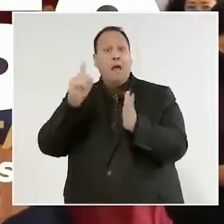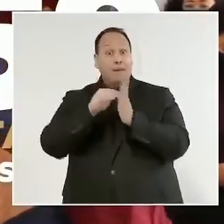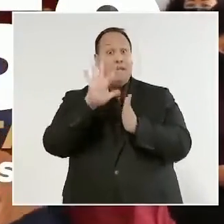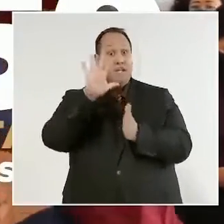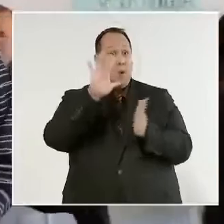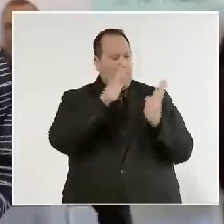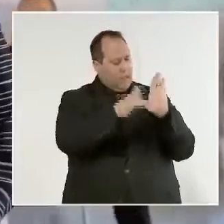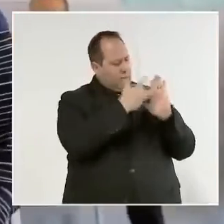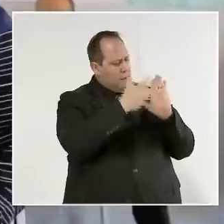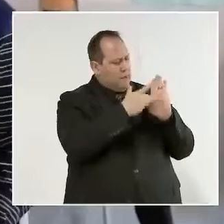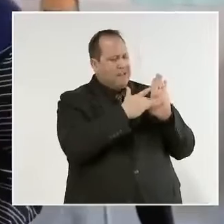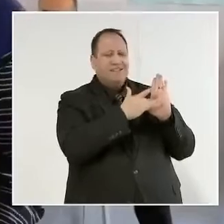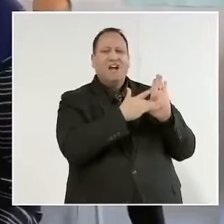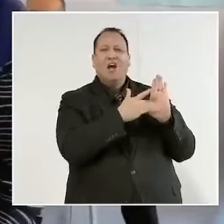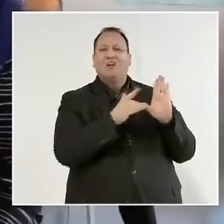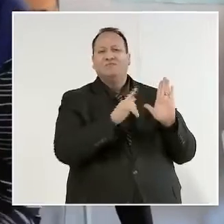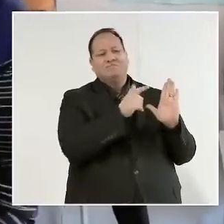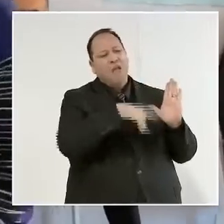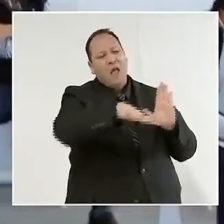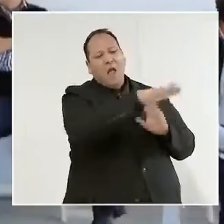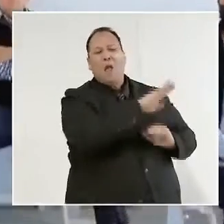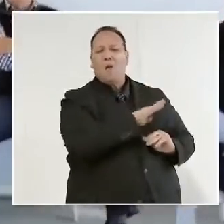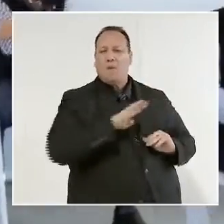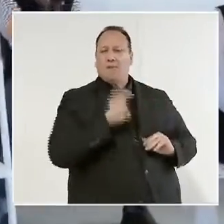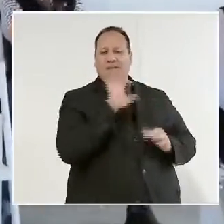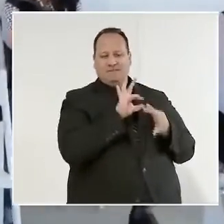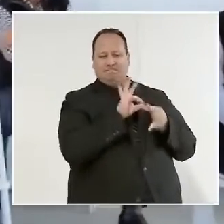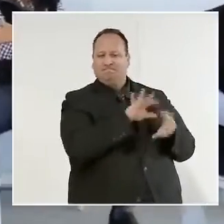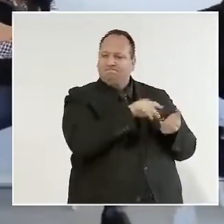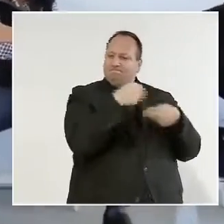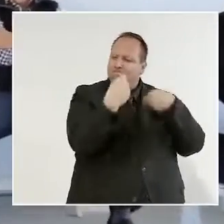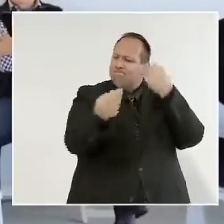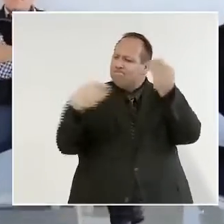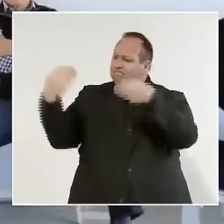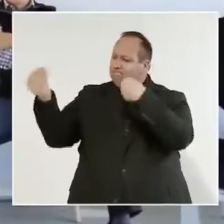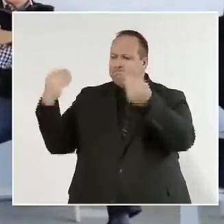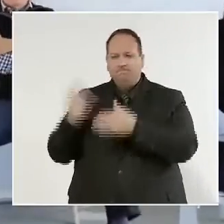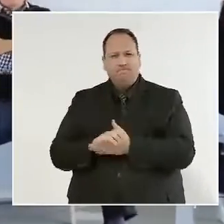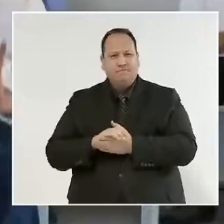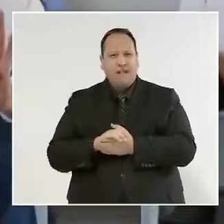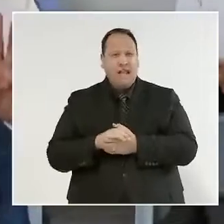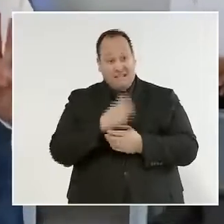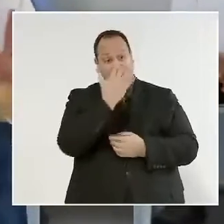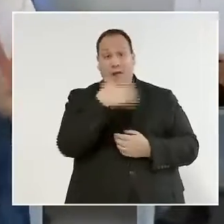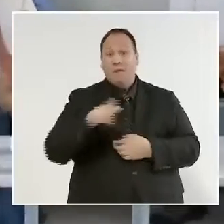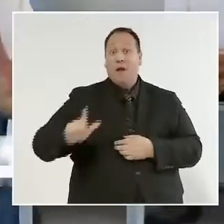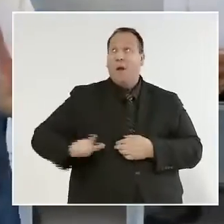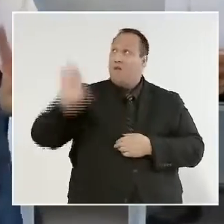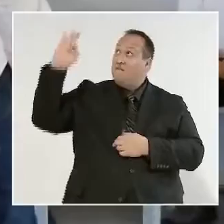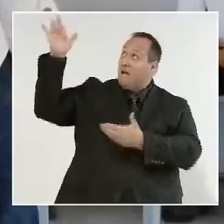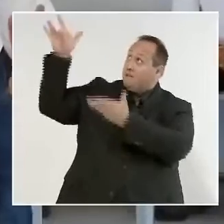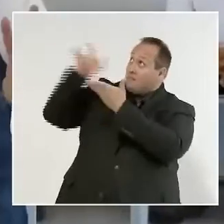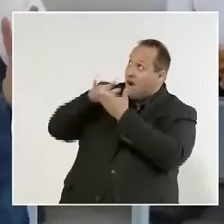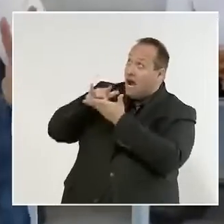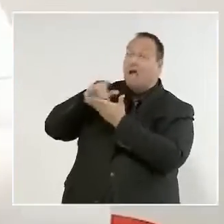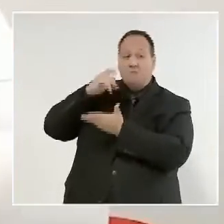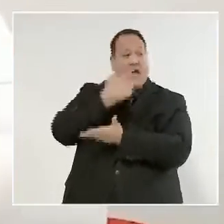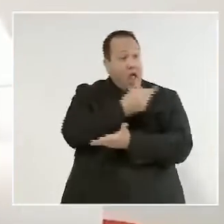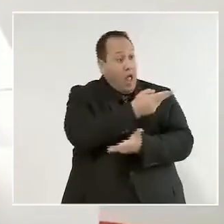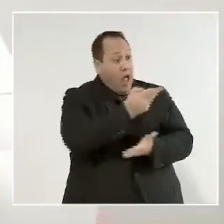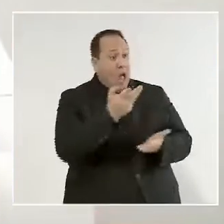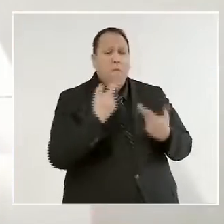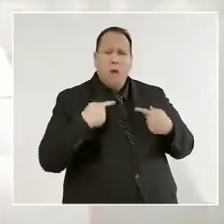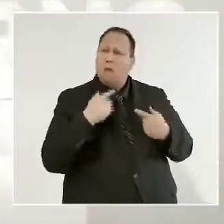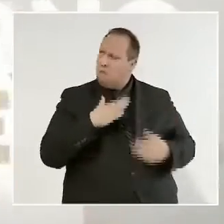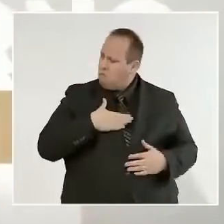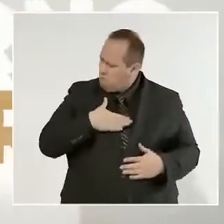los estudiantes de mayor necesidad y 1,050 tablets en colaboración con el Ayuntamiento de Ensenada.